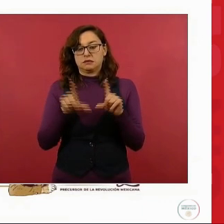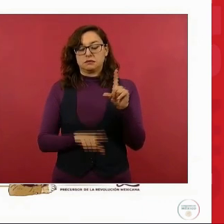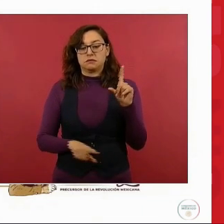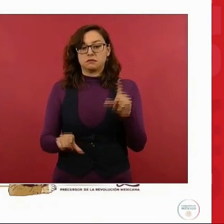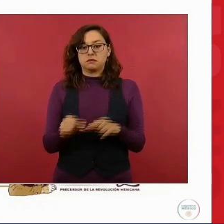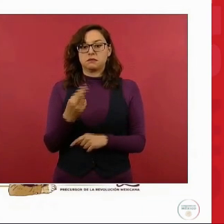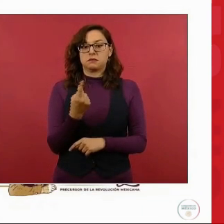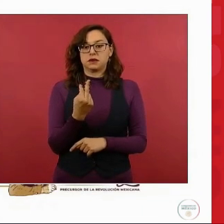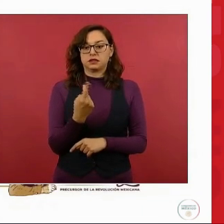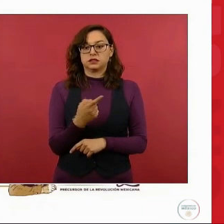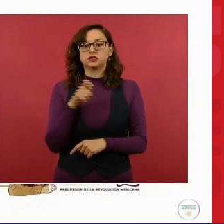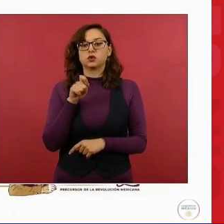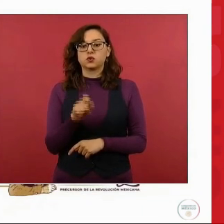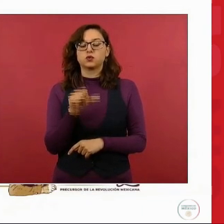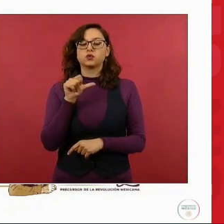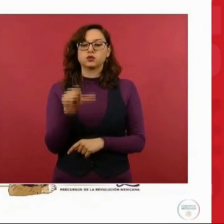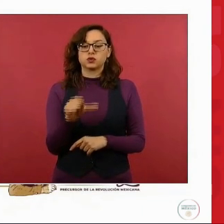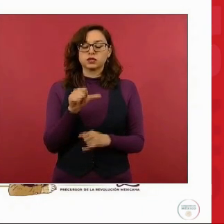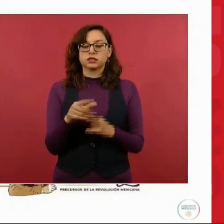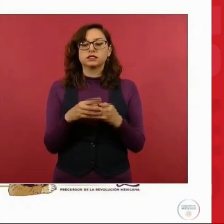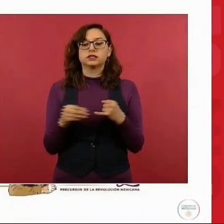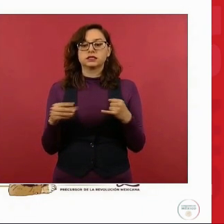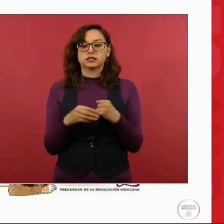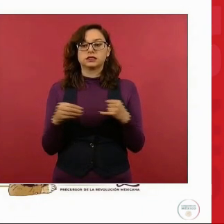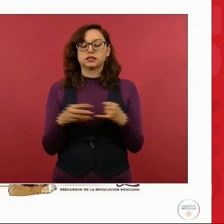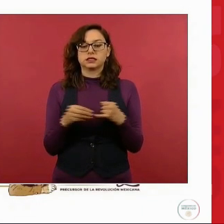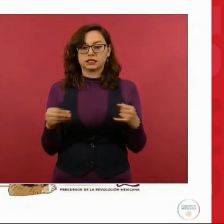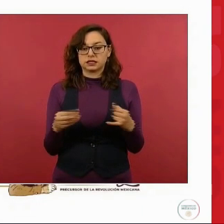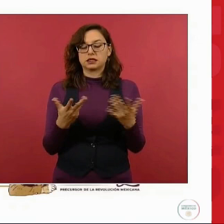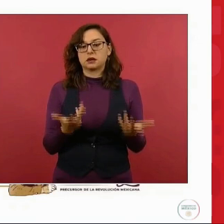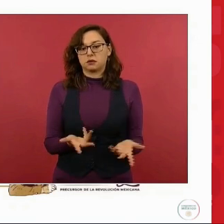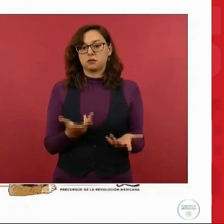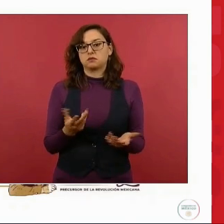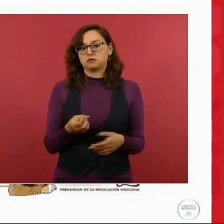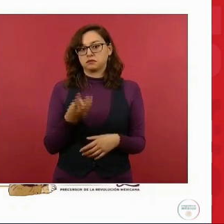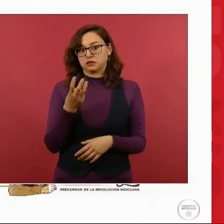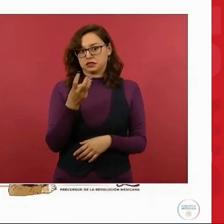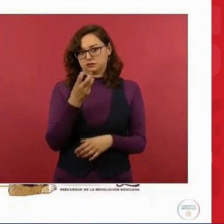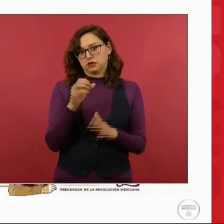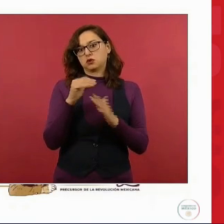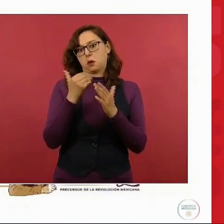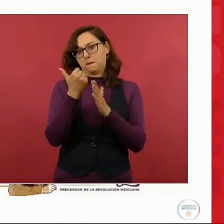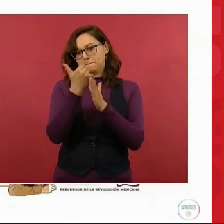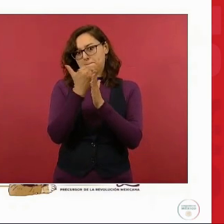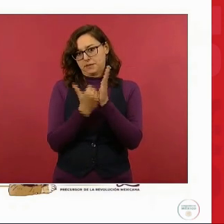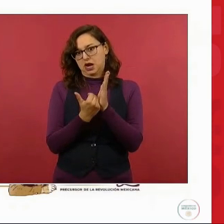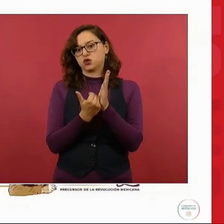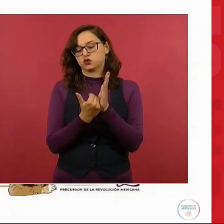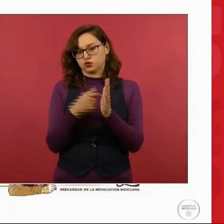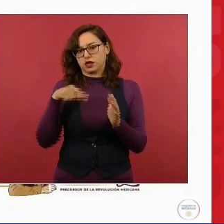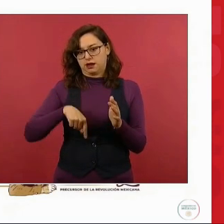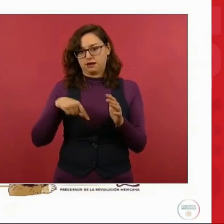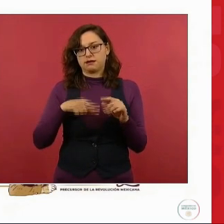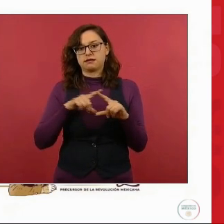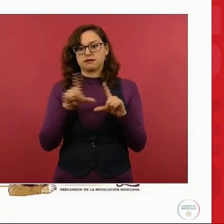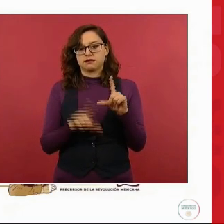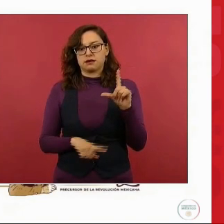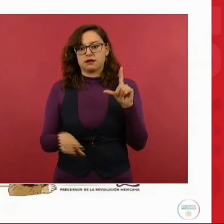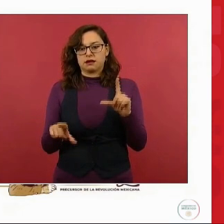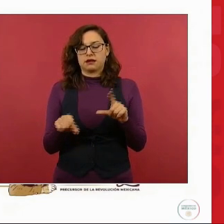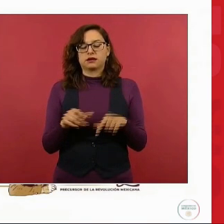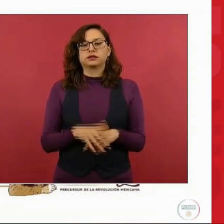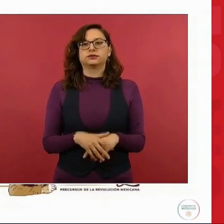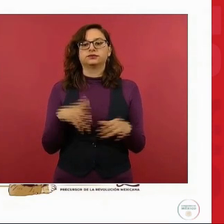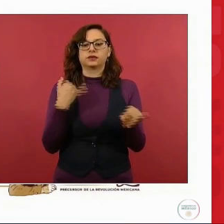pesos con 16 centavos, un poquito más de 3 pesos en promedio de la diferencia. El mismo 11 de mayo, el